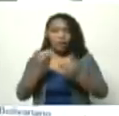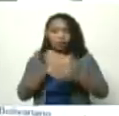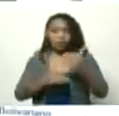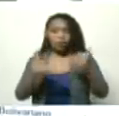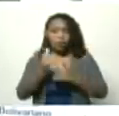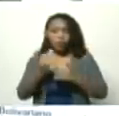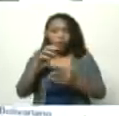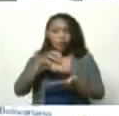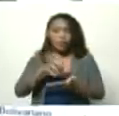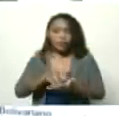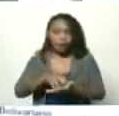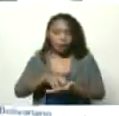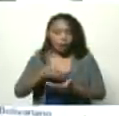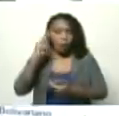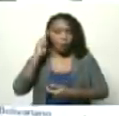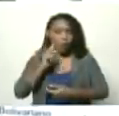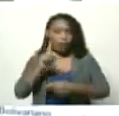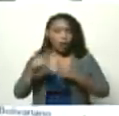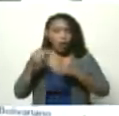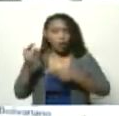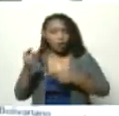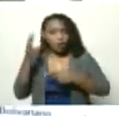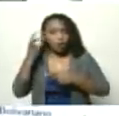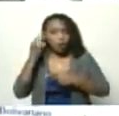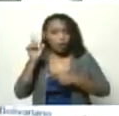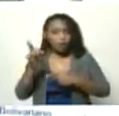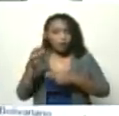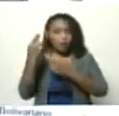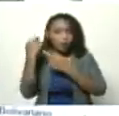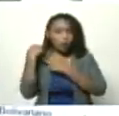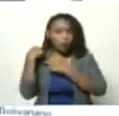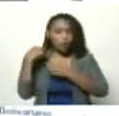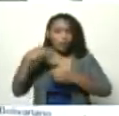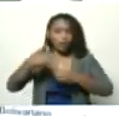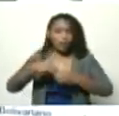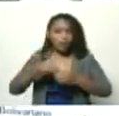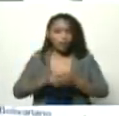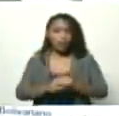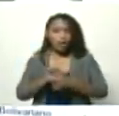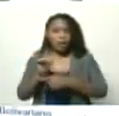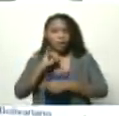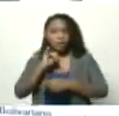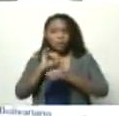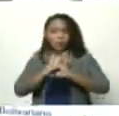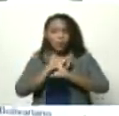del Estado Bolívar. Otra de las ciudadanas, la encargada de la estación de servicio. Con esta información despedimos este contacto.